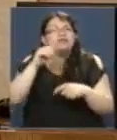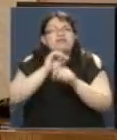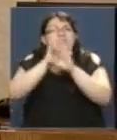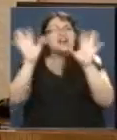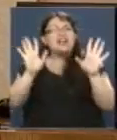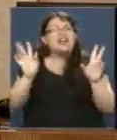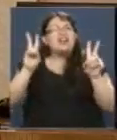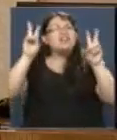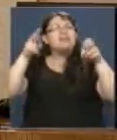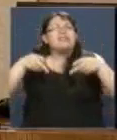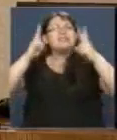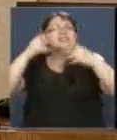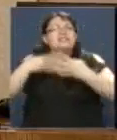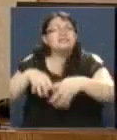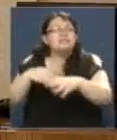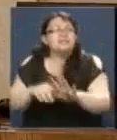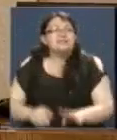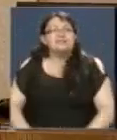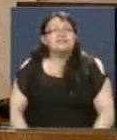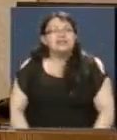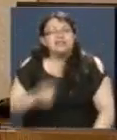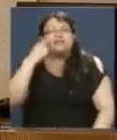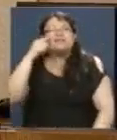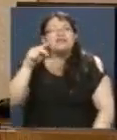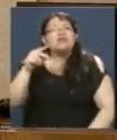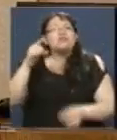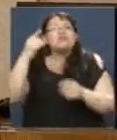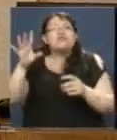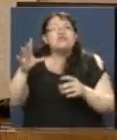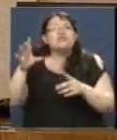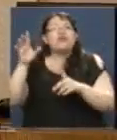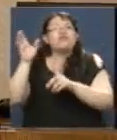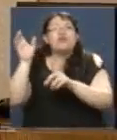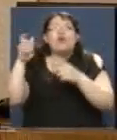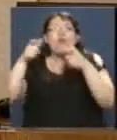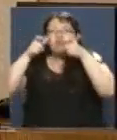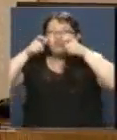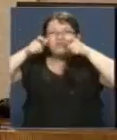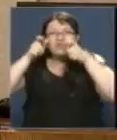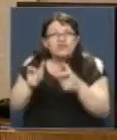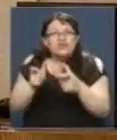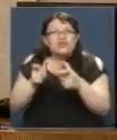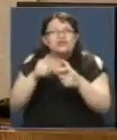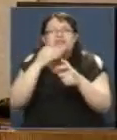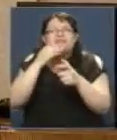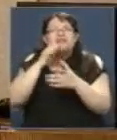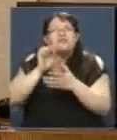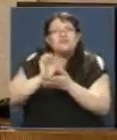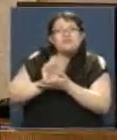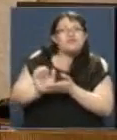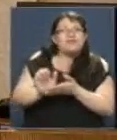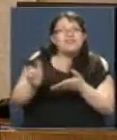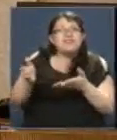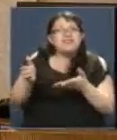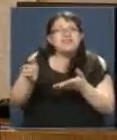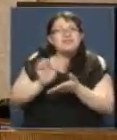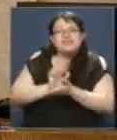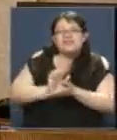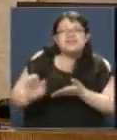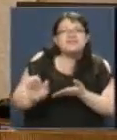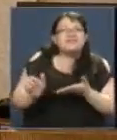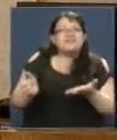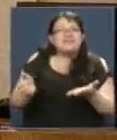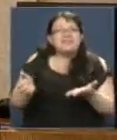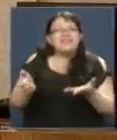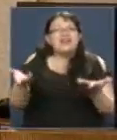derecho a manifestarse. Se ve pura represión. Además se ve el desprecio a